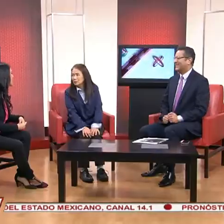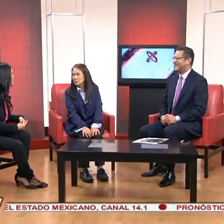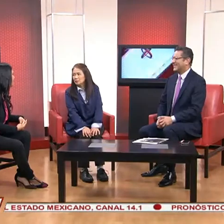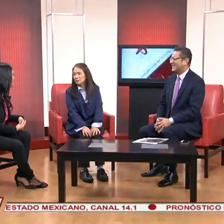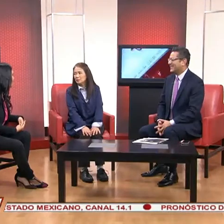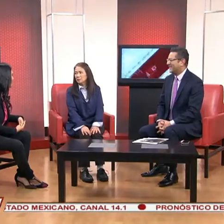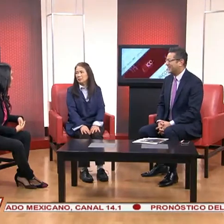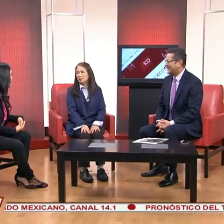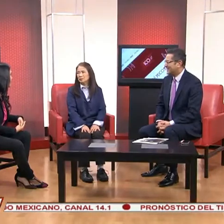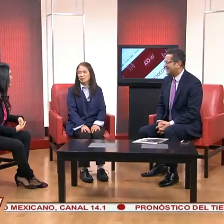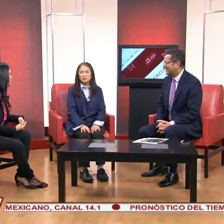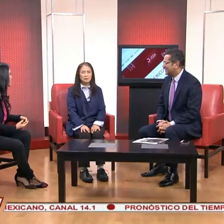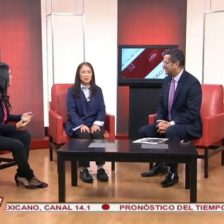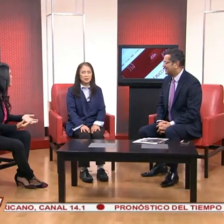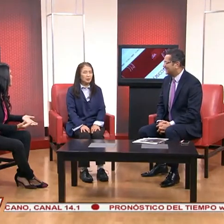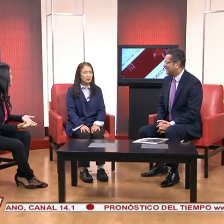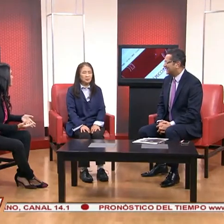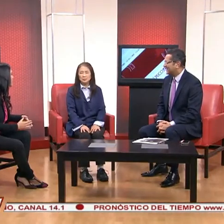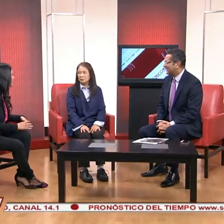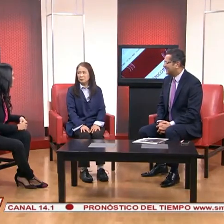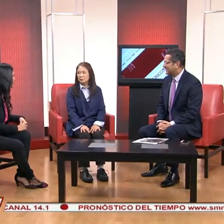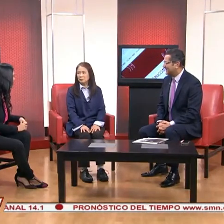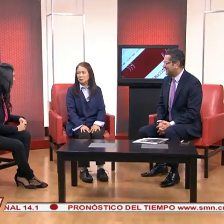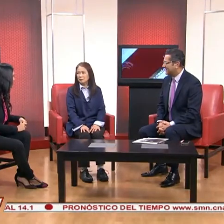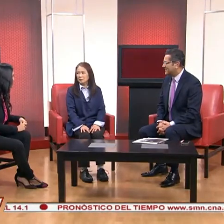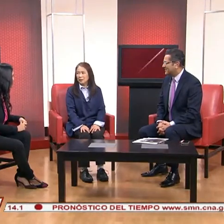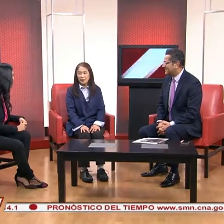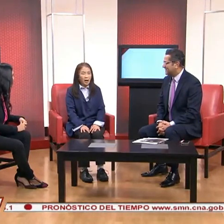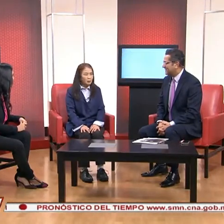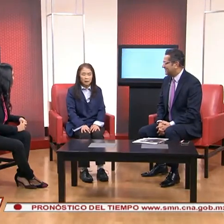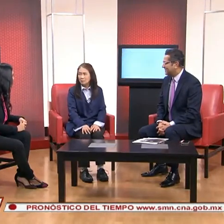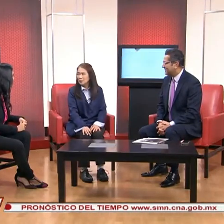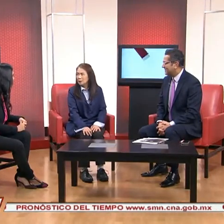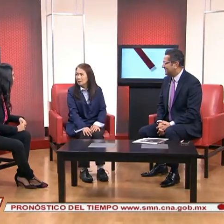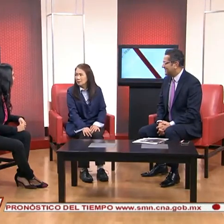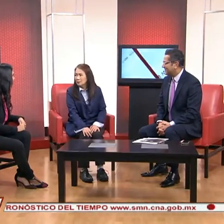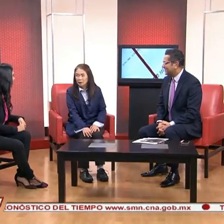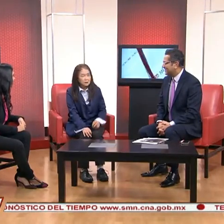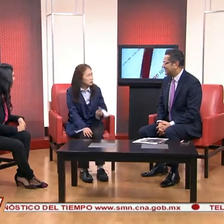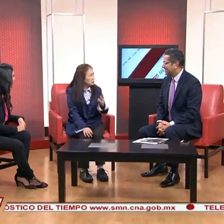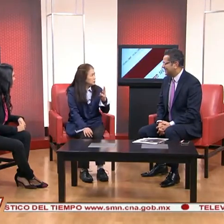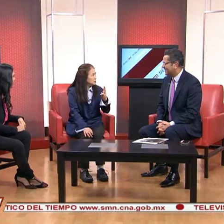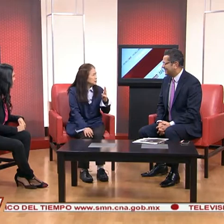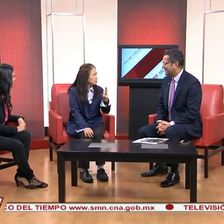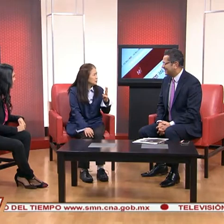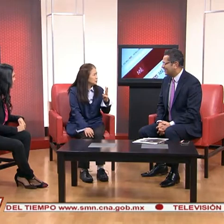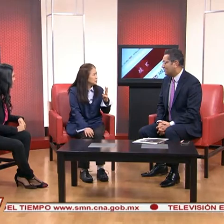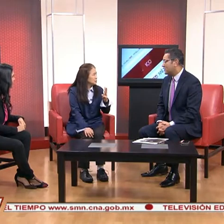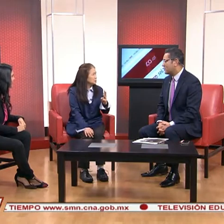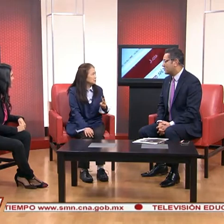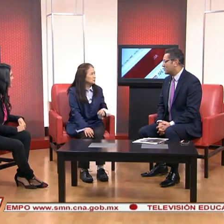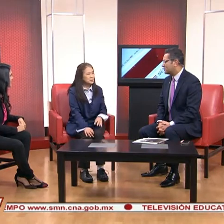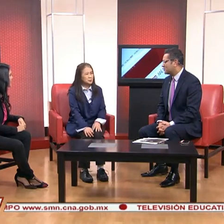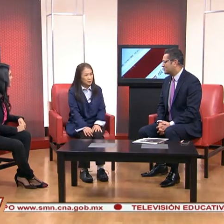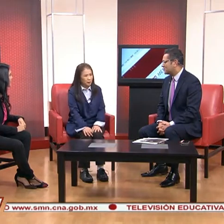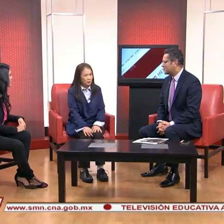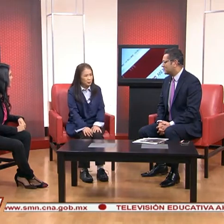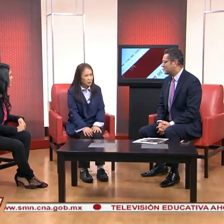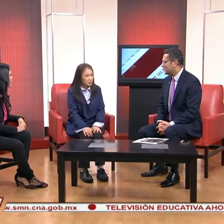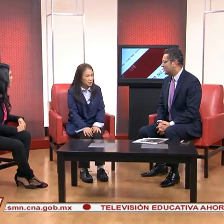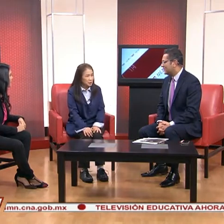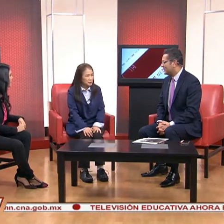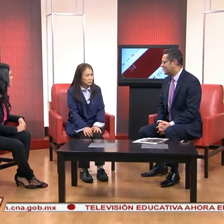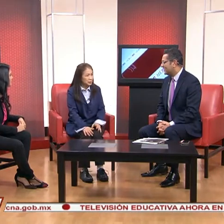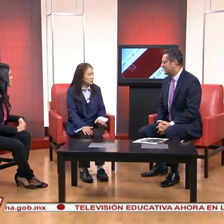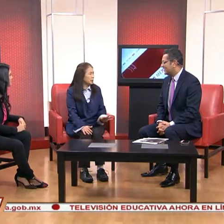How come you are in Mexico? For what reason you are in Mexico? And you are going to stay to live with us? Only 3 days. Yeah, I